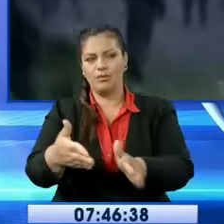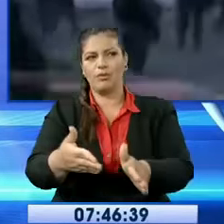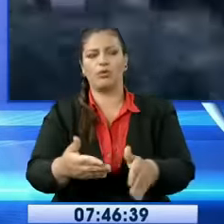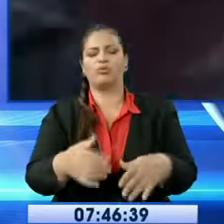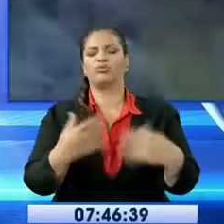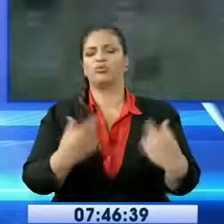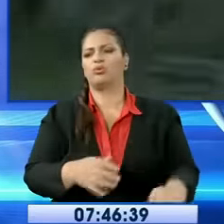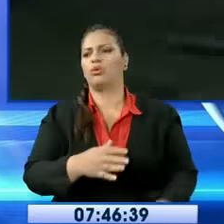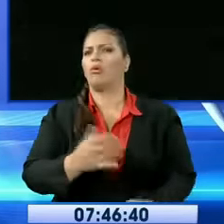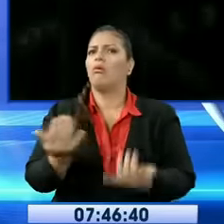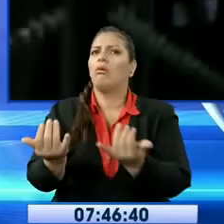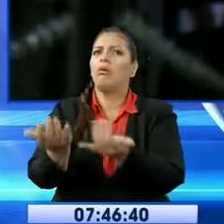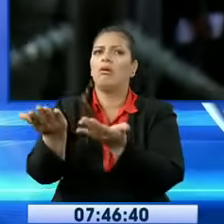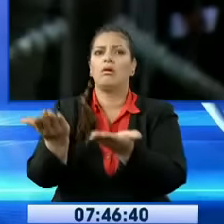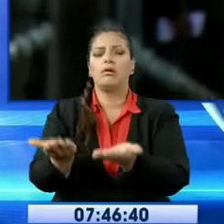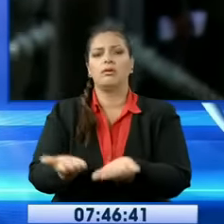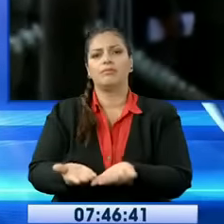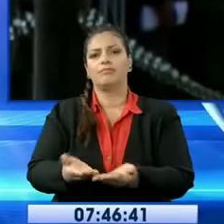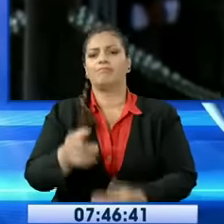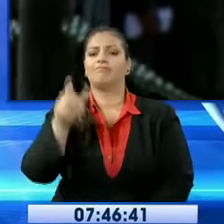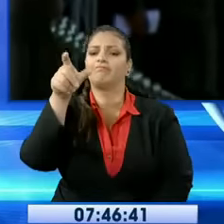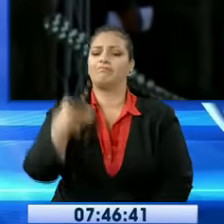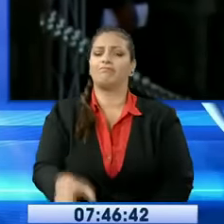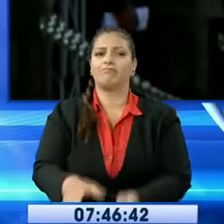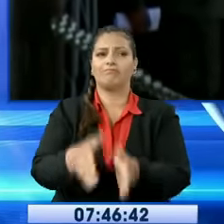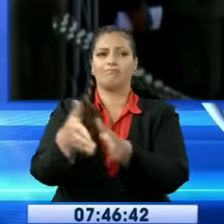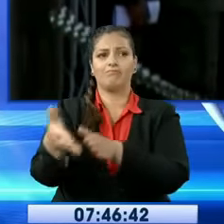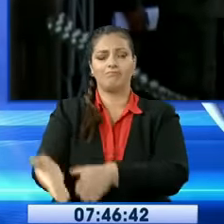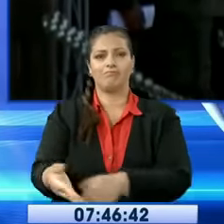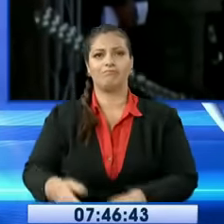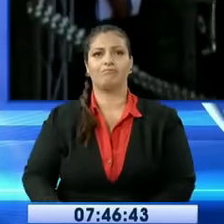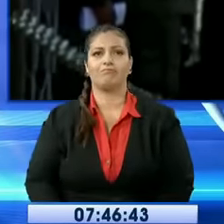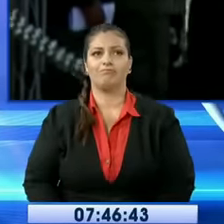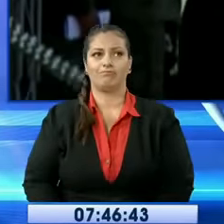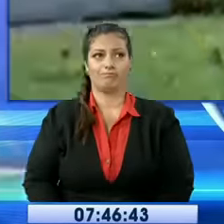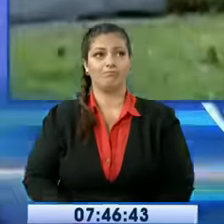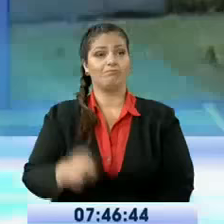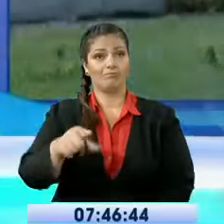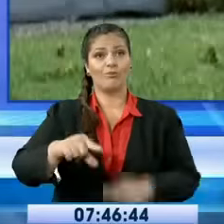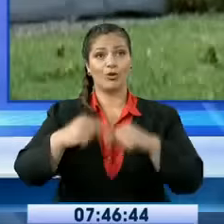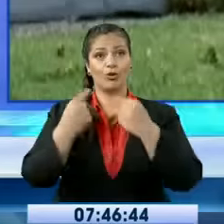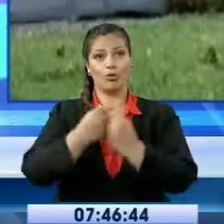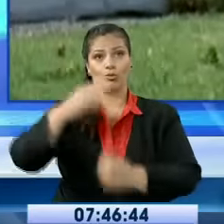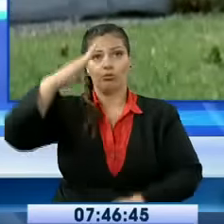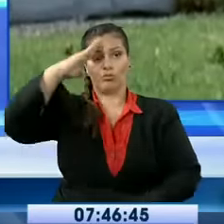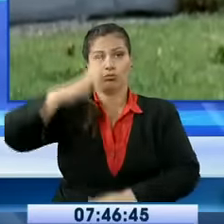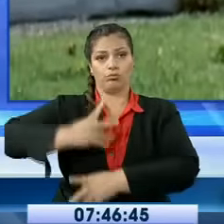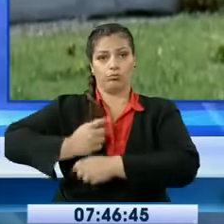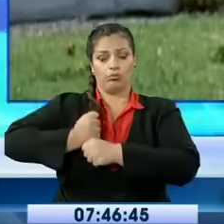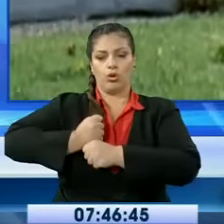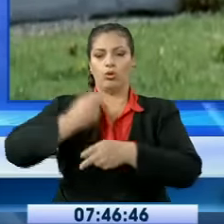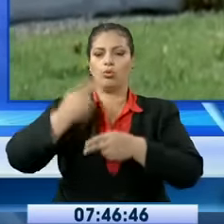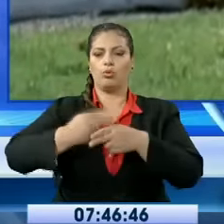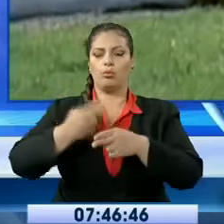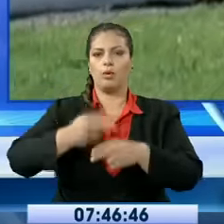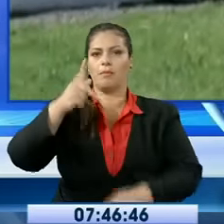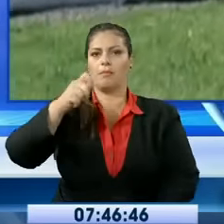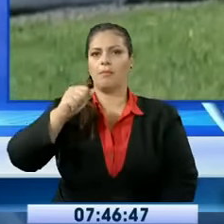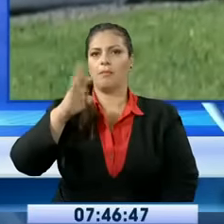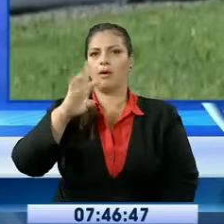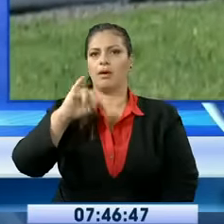otro desastre, de la misma brigada, porque es de la Brigada de Fuerzas Especiales. ¿Cómo no? Patria, que eran los compañeros paracaidistas, entre los que se encontraban